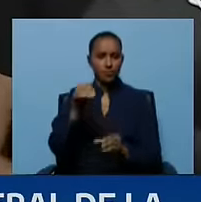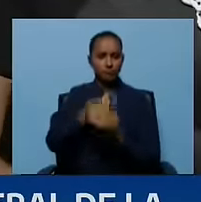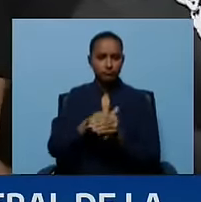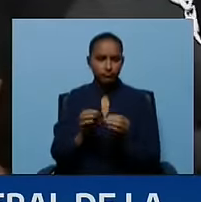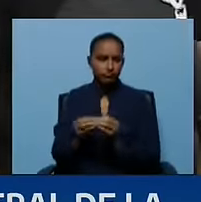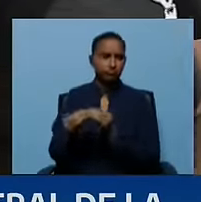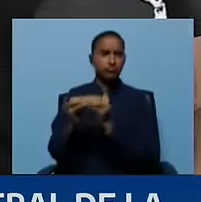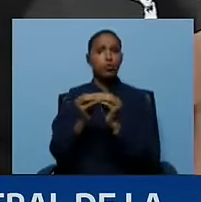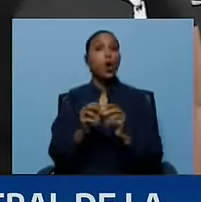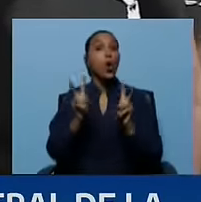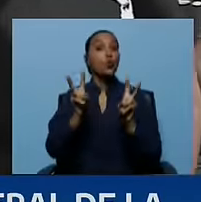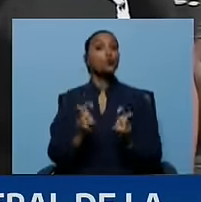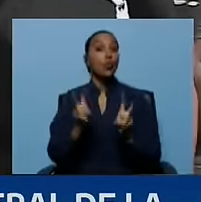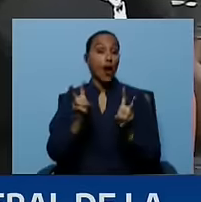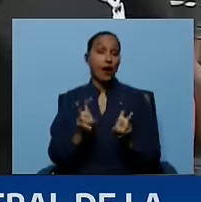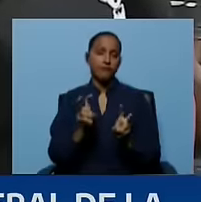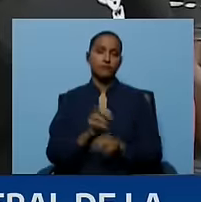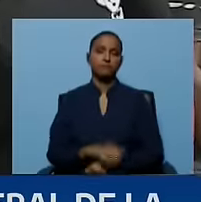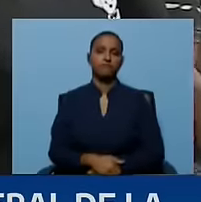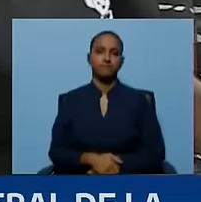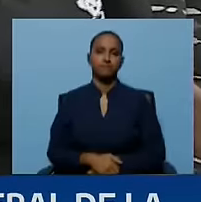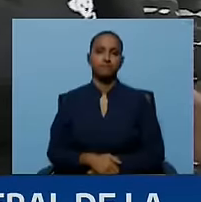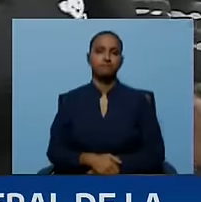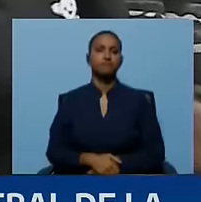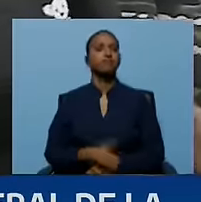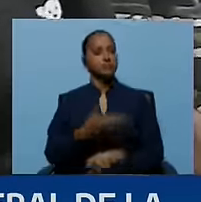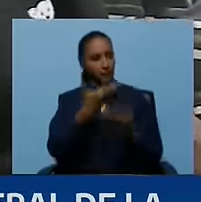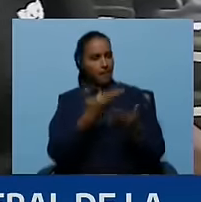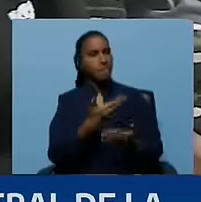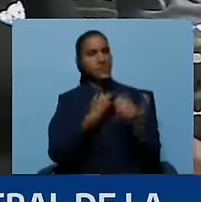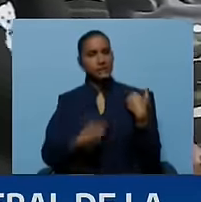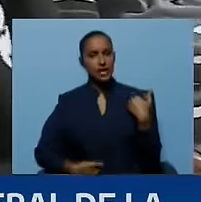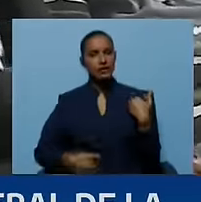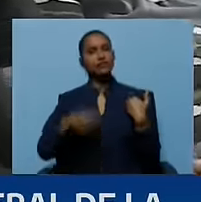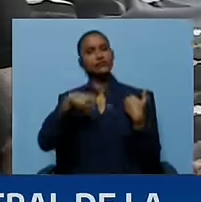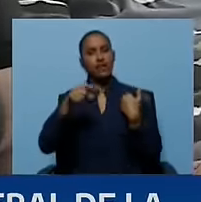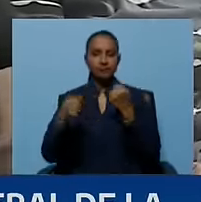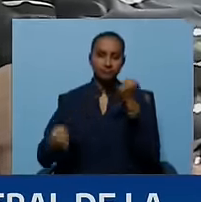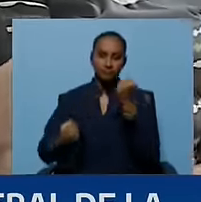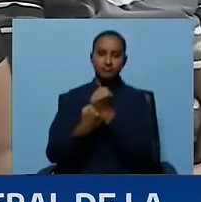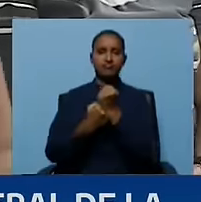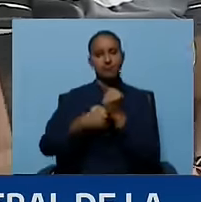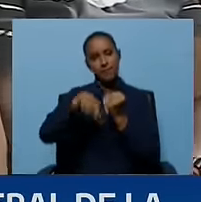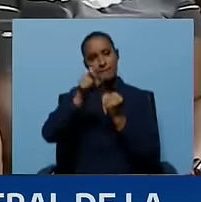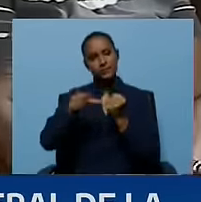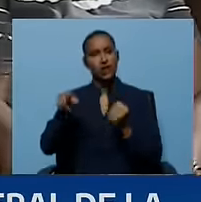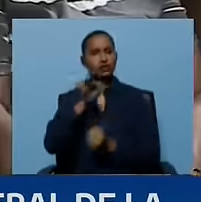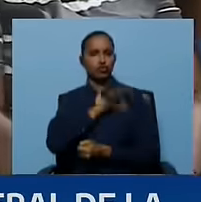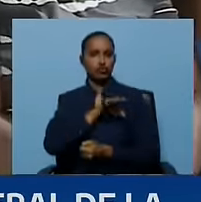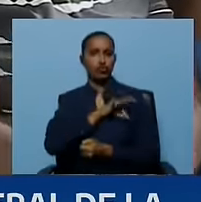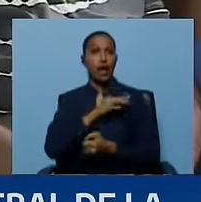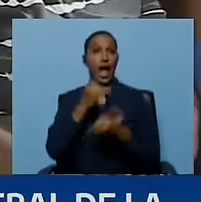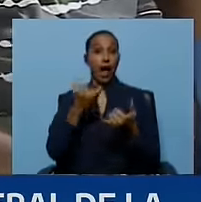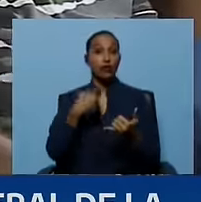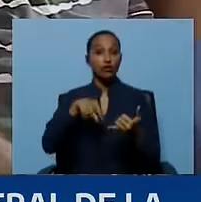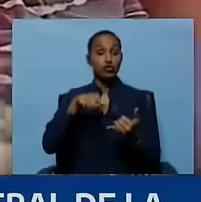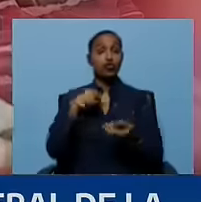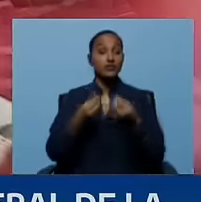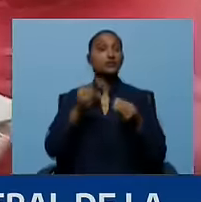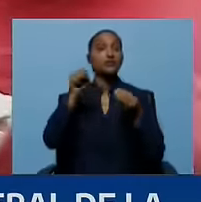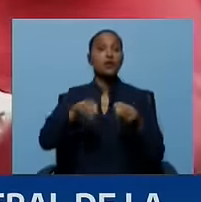Y presidente, usted tiene y cuenta con el apoyo del pueblo llano. Hoy no solamente estamos ejecutando proyectos, sino que